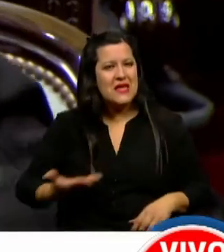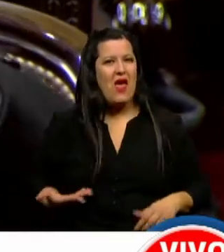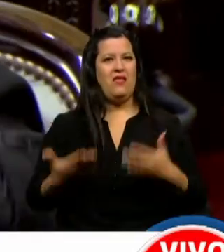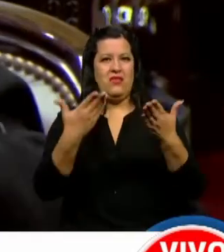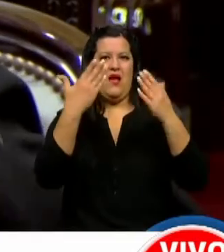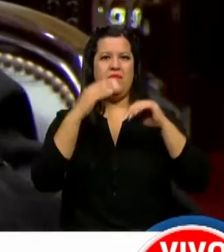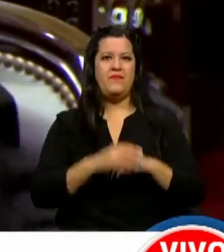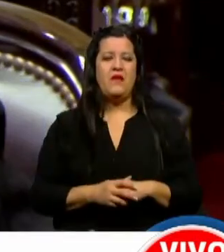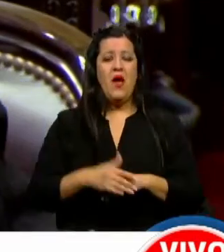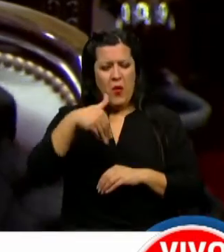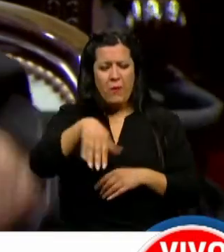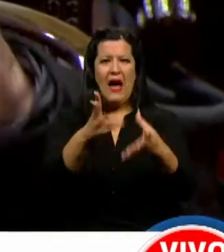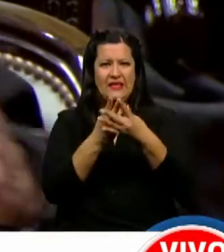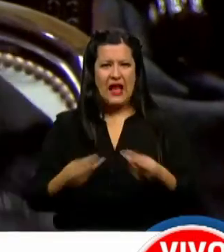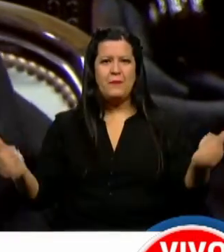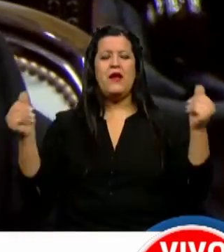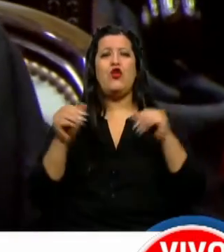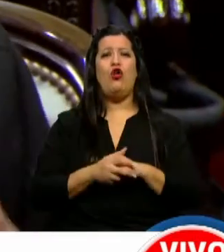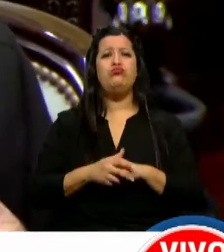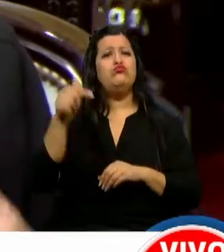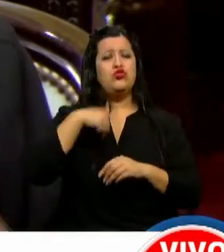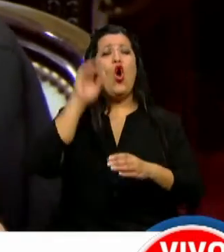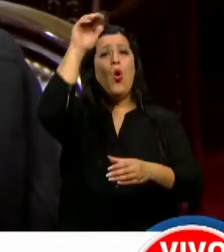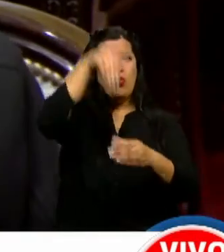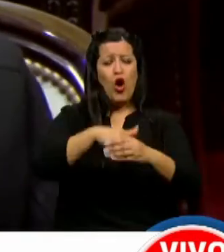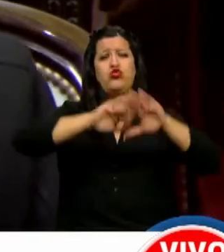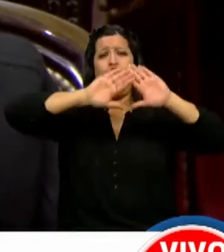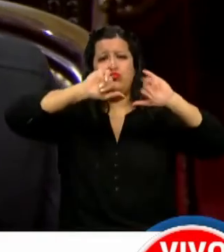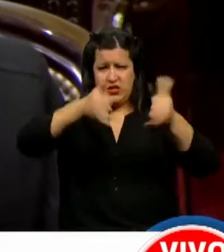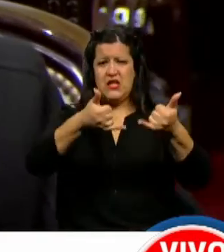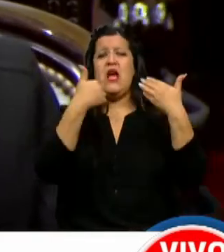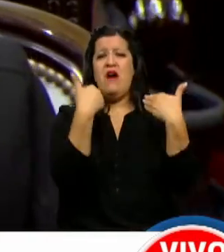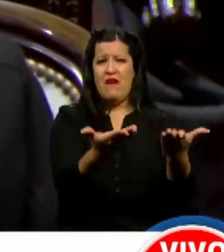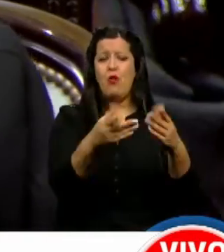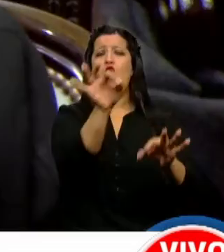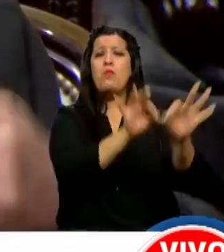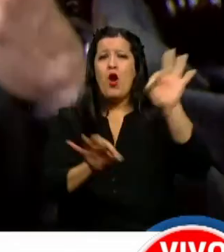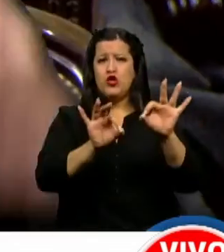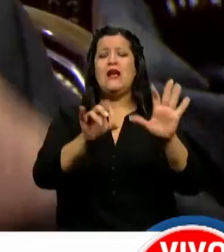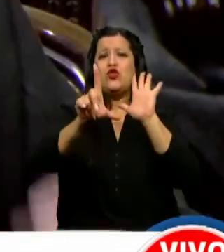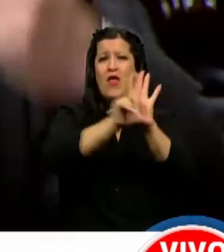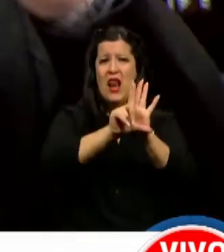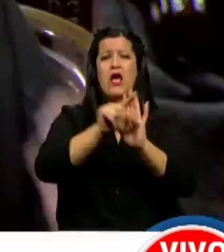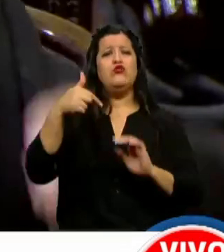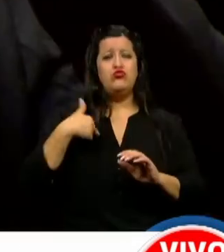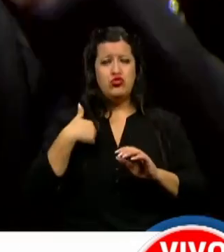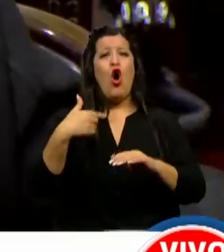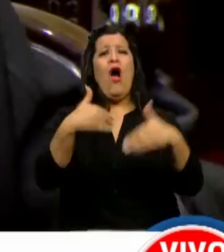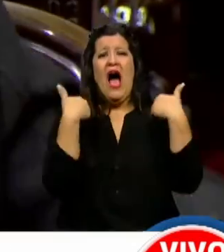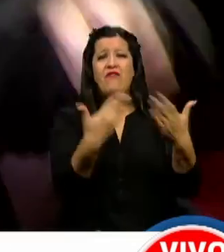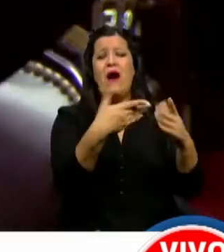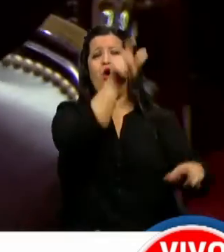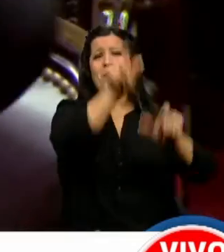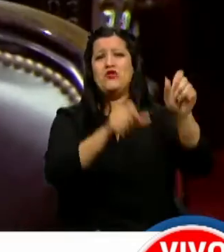presidente, para terminar, adelanto mi voto favorable por este proyecto y me pongo del lado de